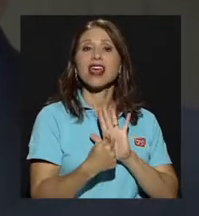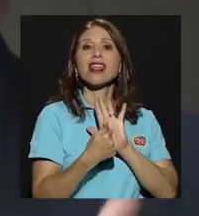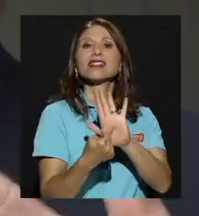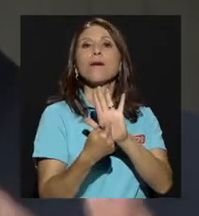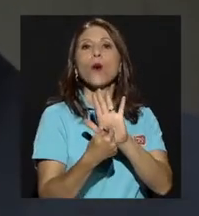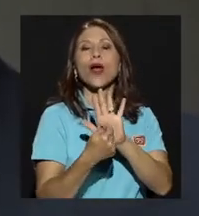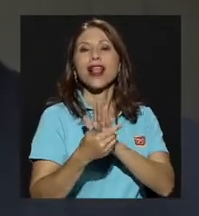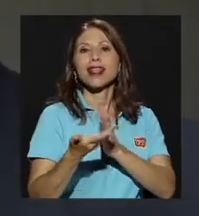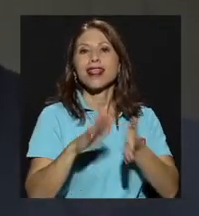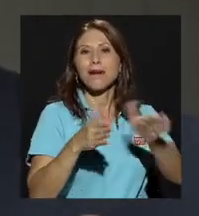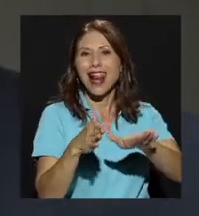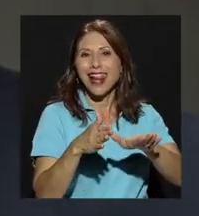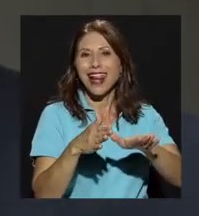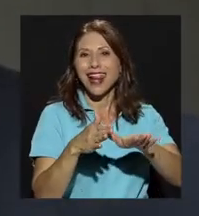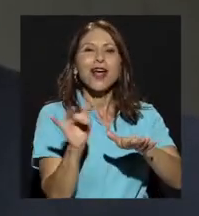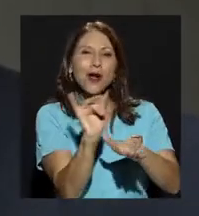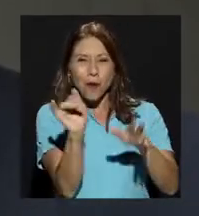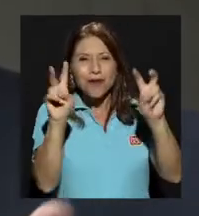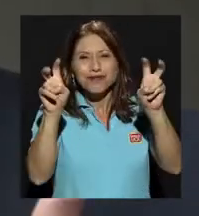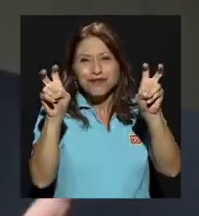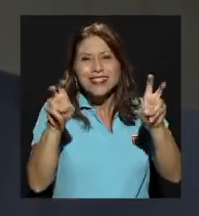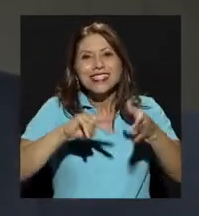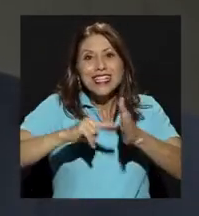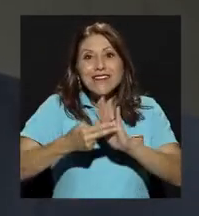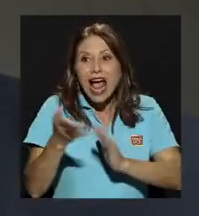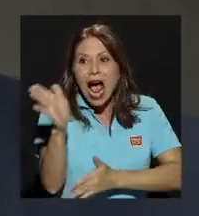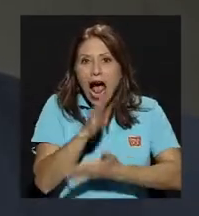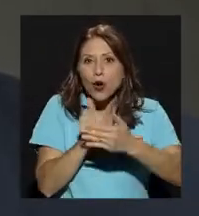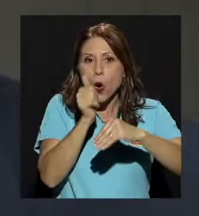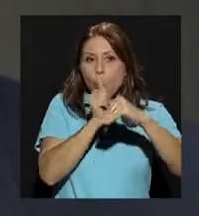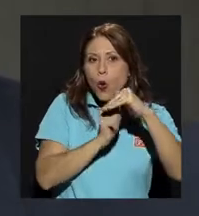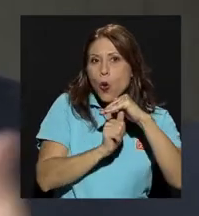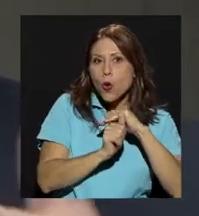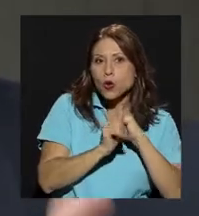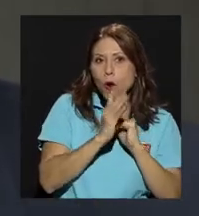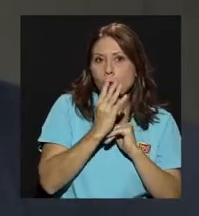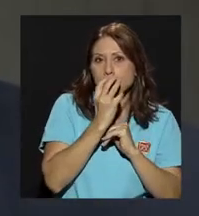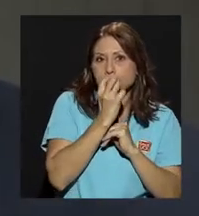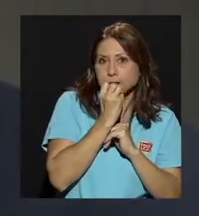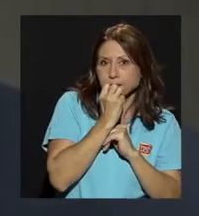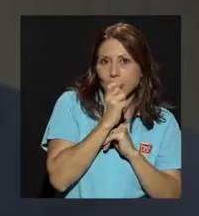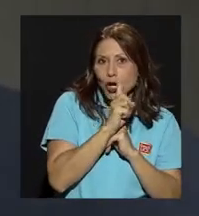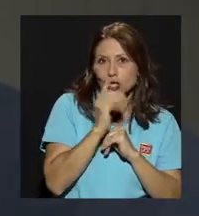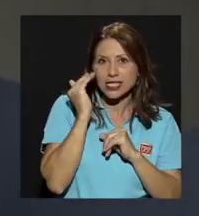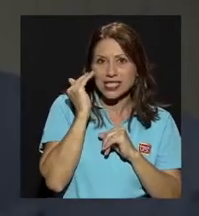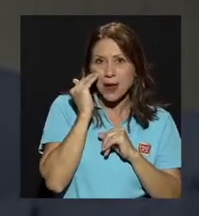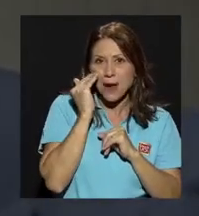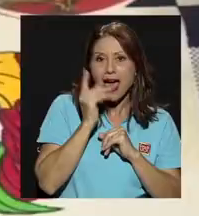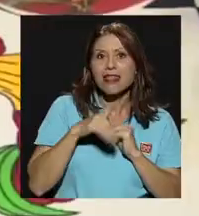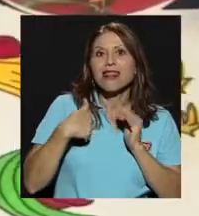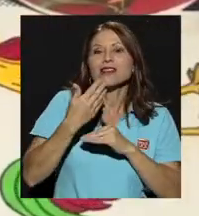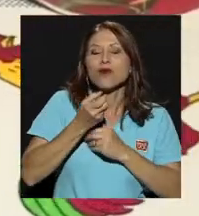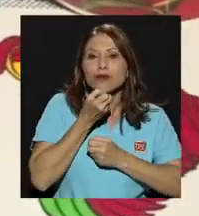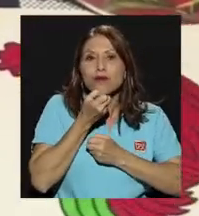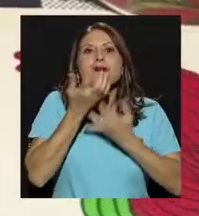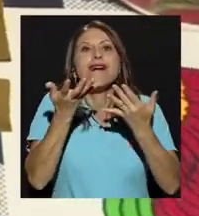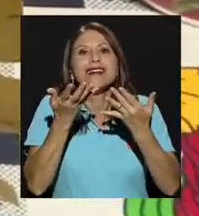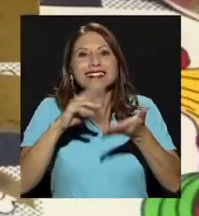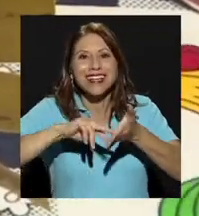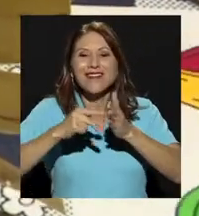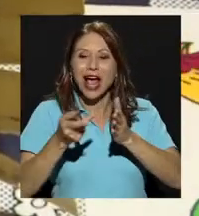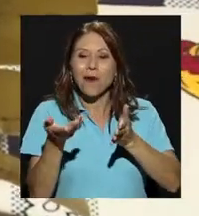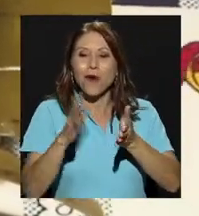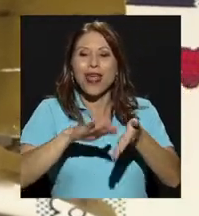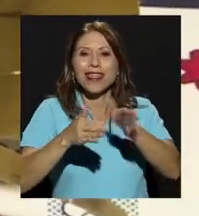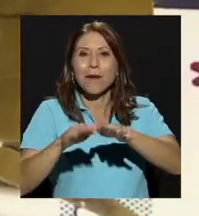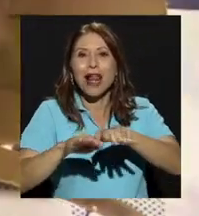es cuando algo que se tenía oculto por alguna razón que no convenía que se supiera, entonces se hace